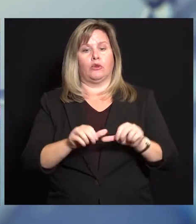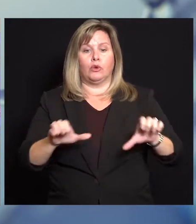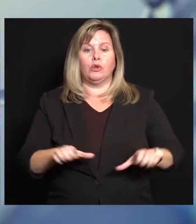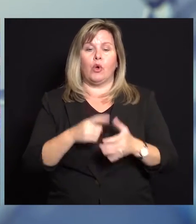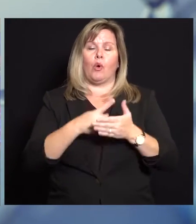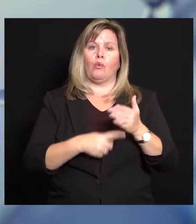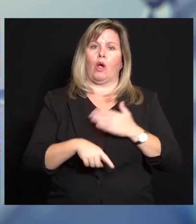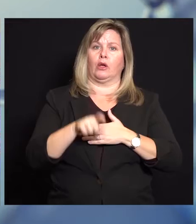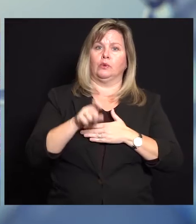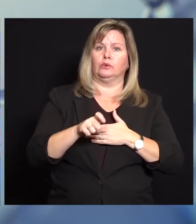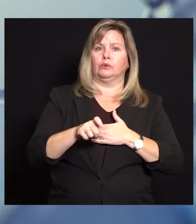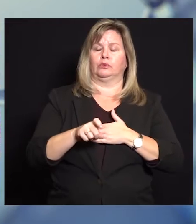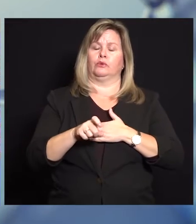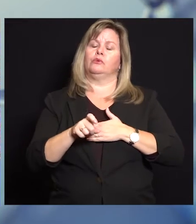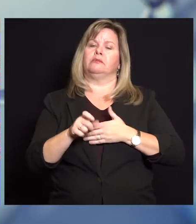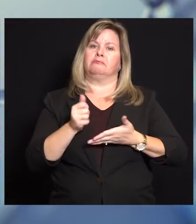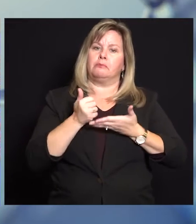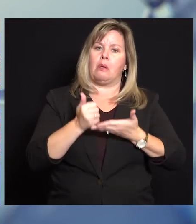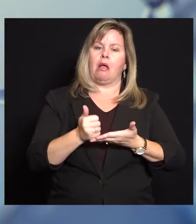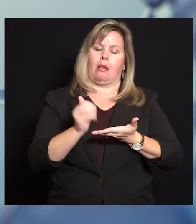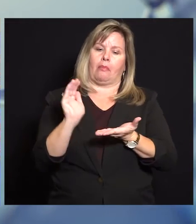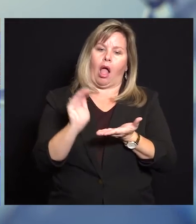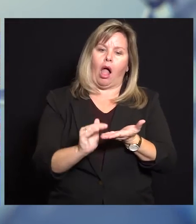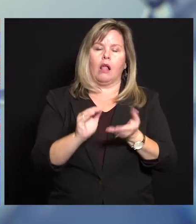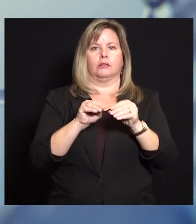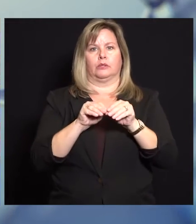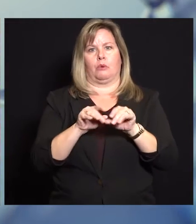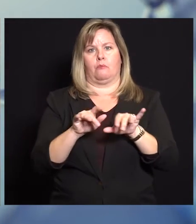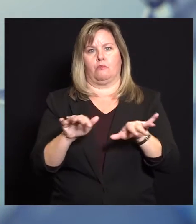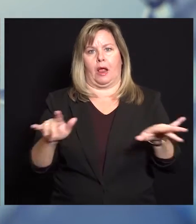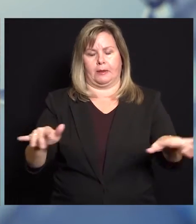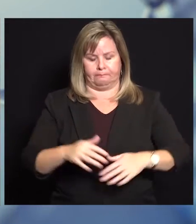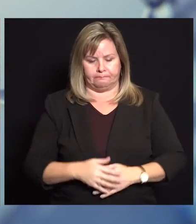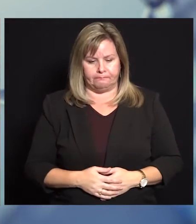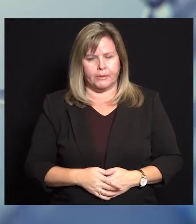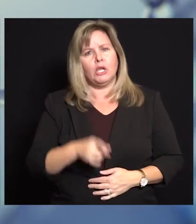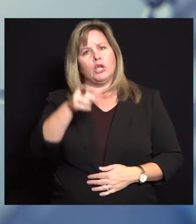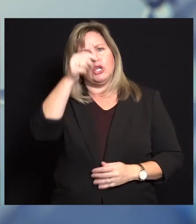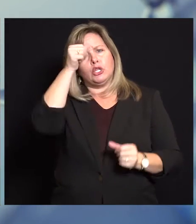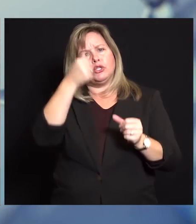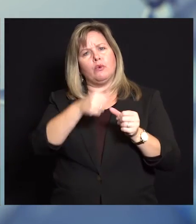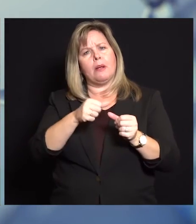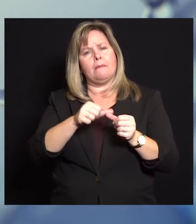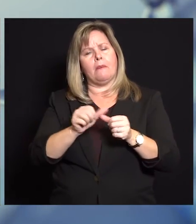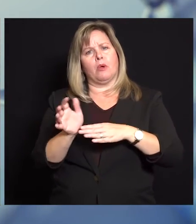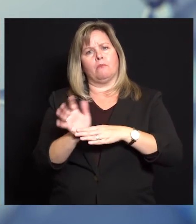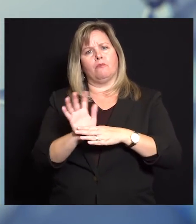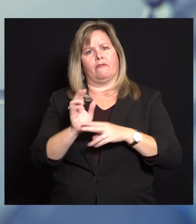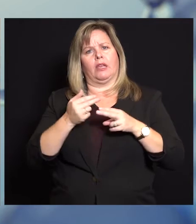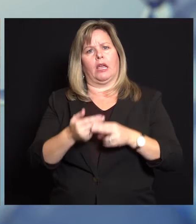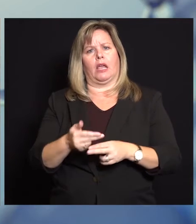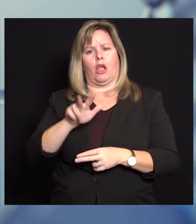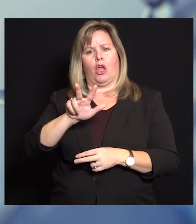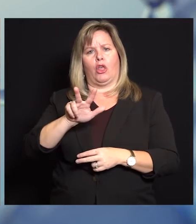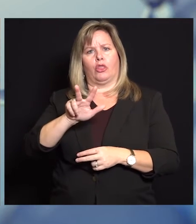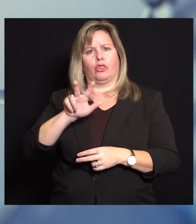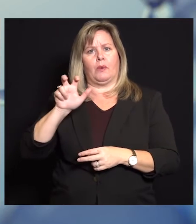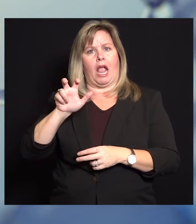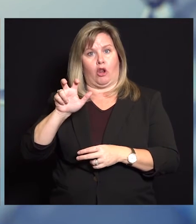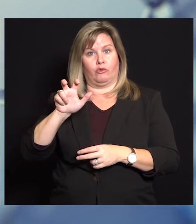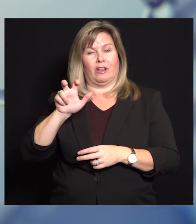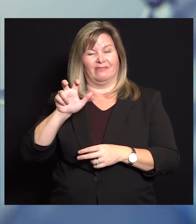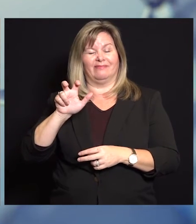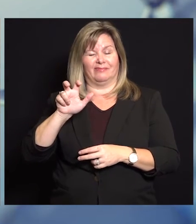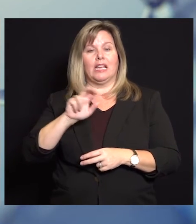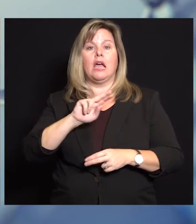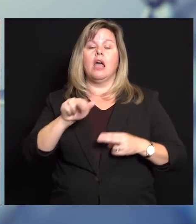eso es por supuesto el más preocupante de todas estas así que por favor que continúe haciendo lo que necesitan